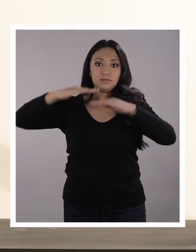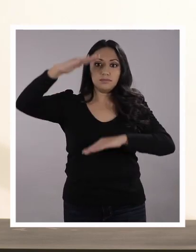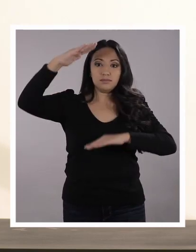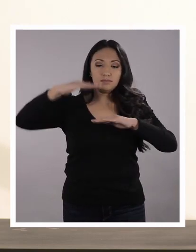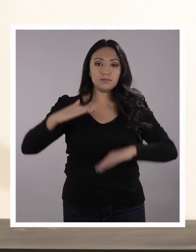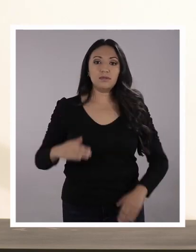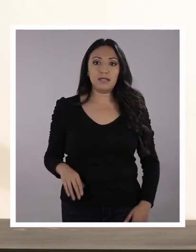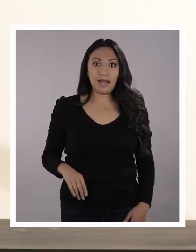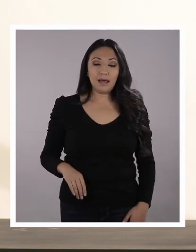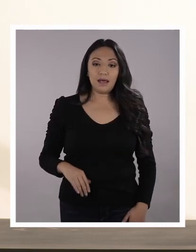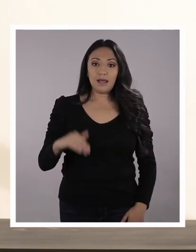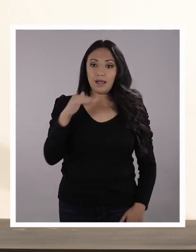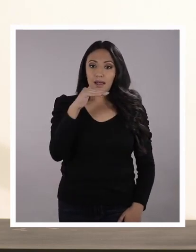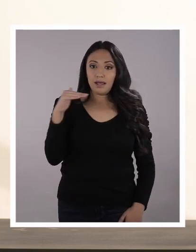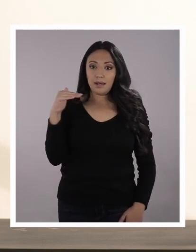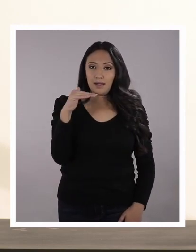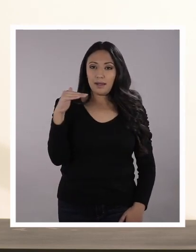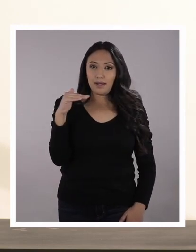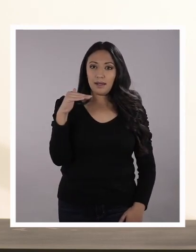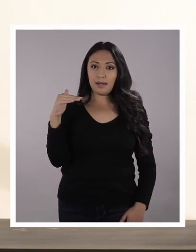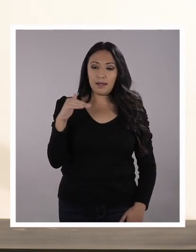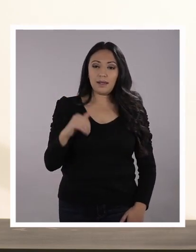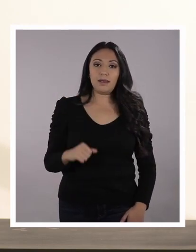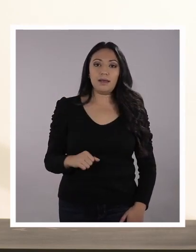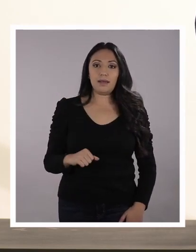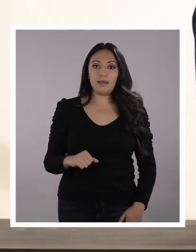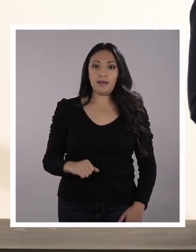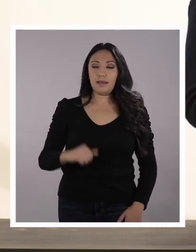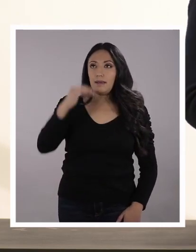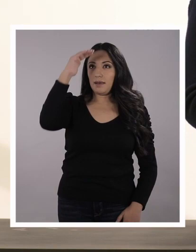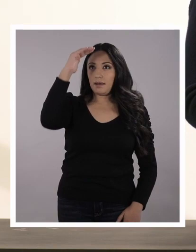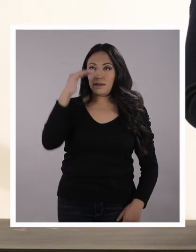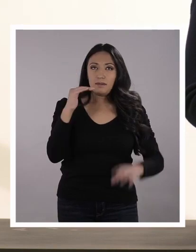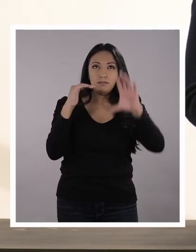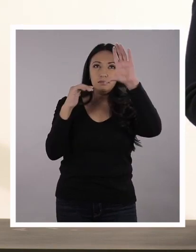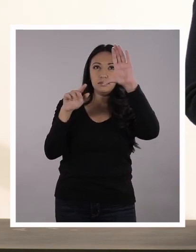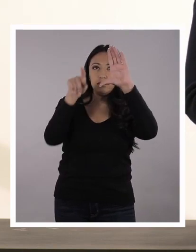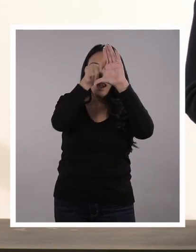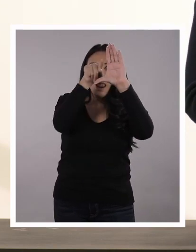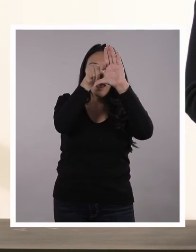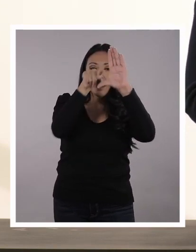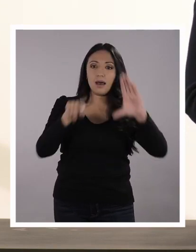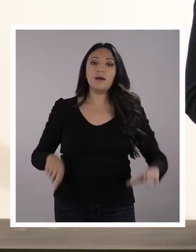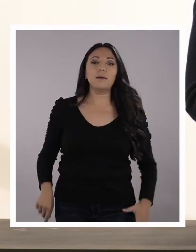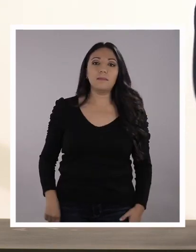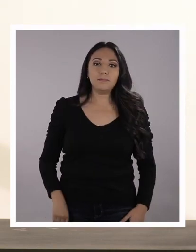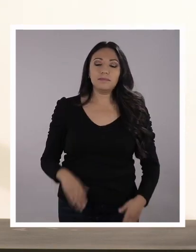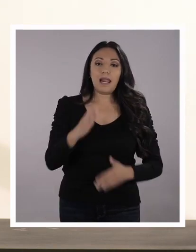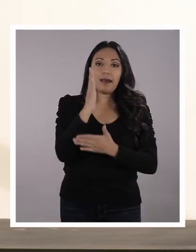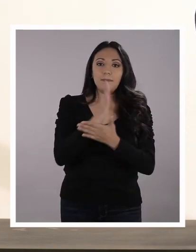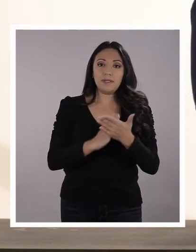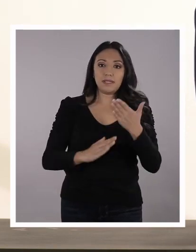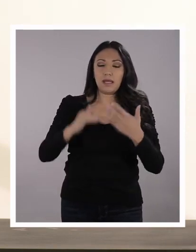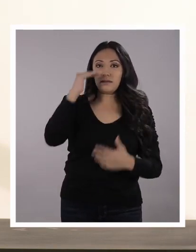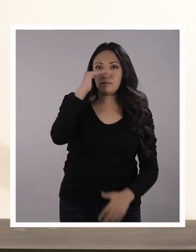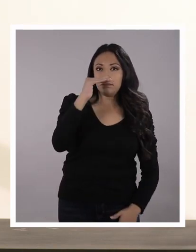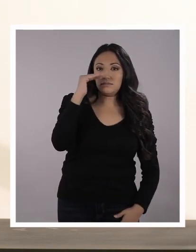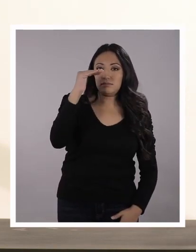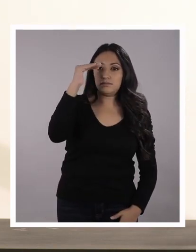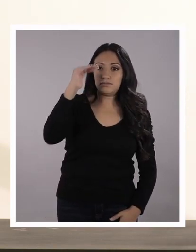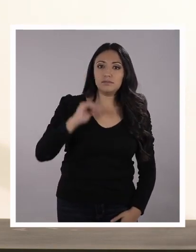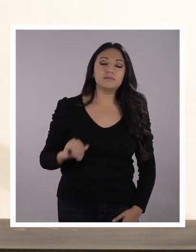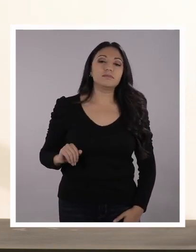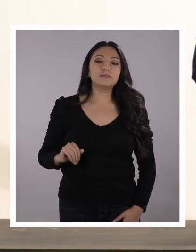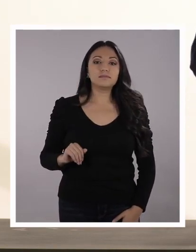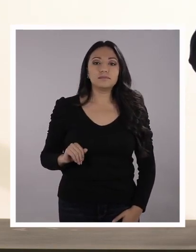kilo, vamos a hacer una regla de división. Ya. Ah, para dividir en unidades. Claro. Un kilo. Por